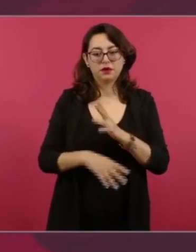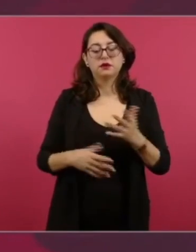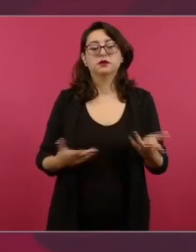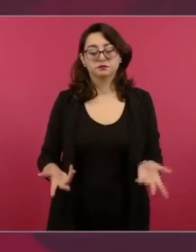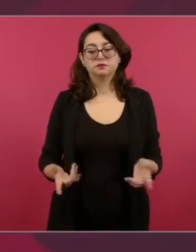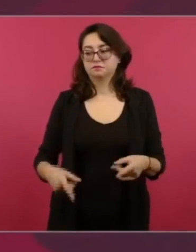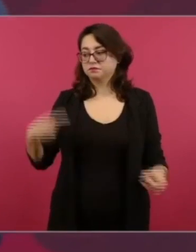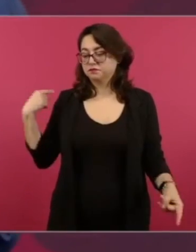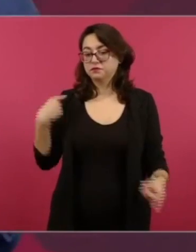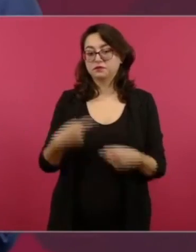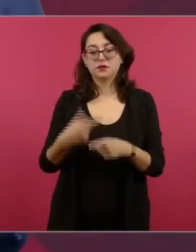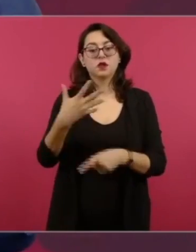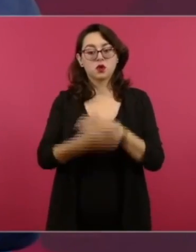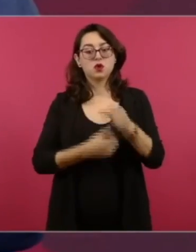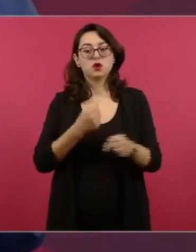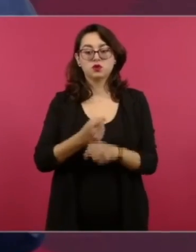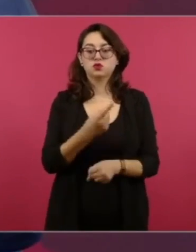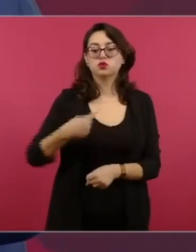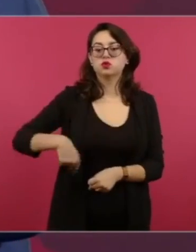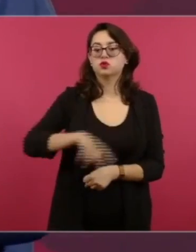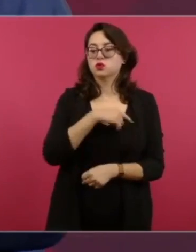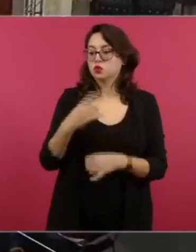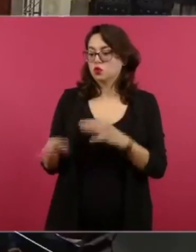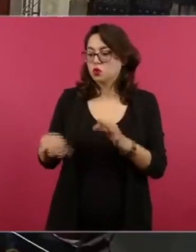los jóvenes, que